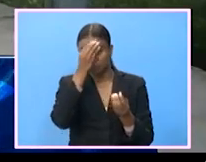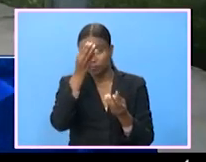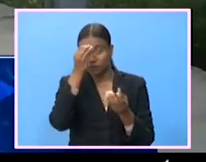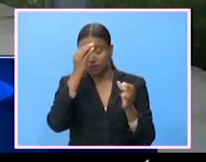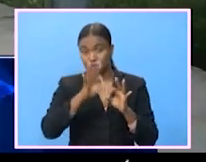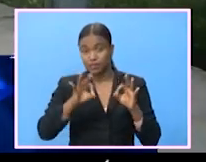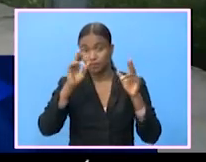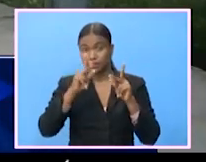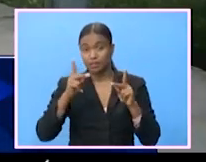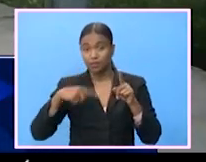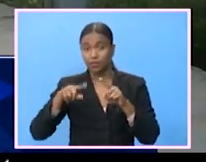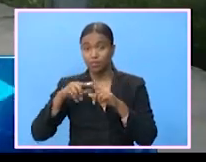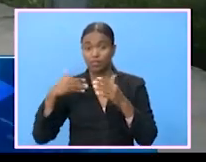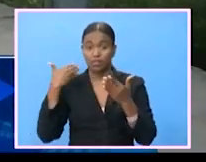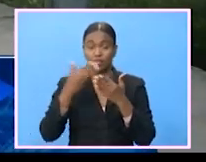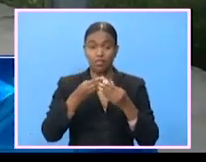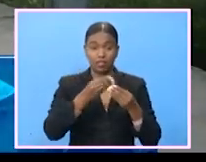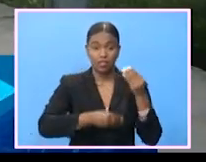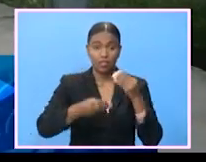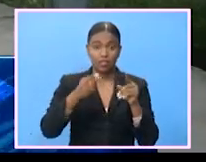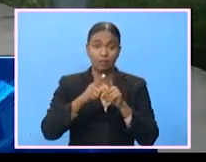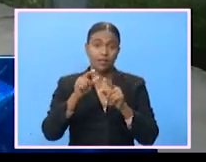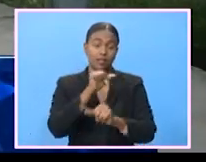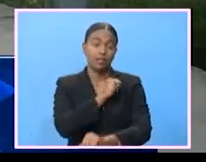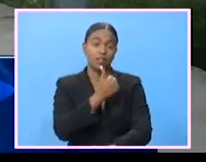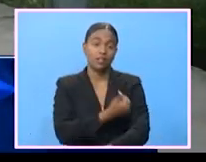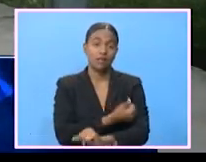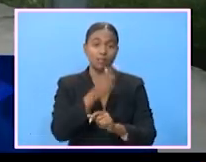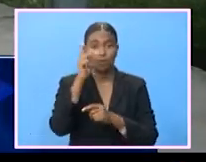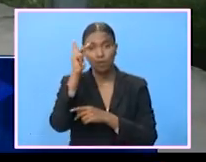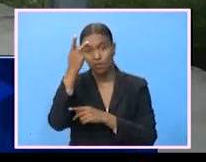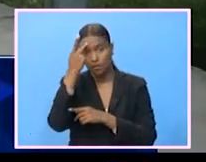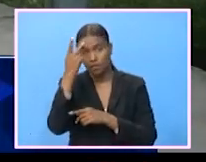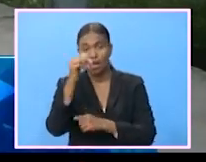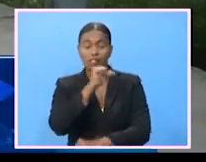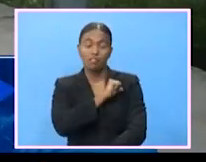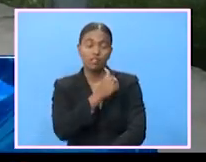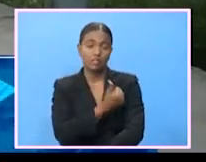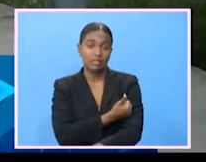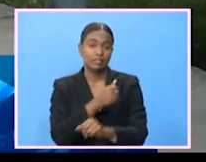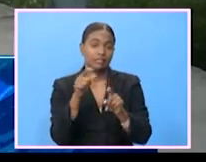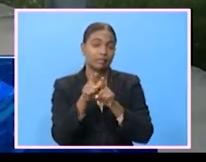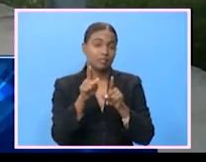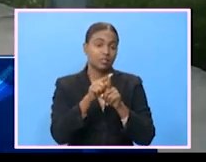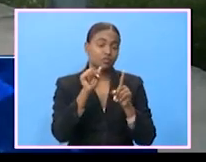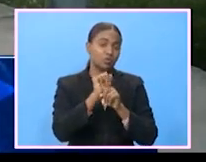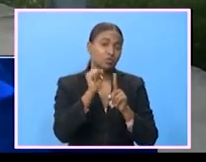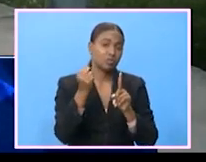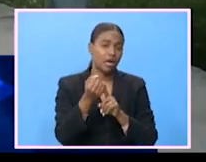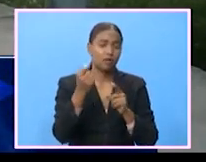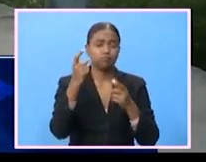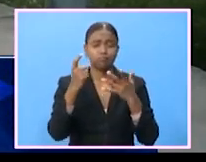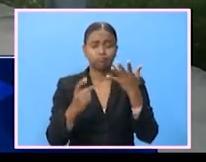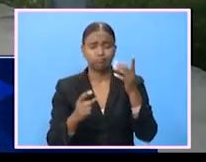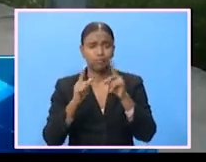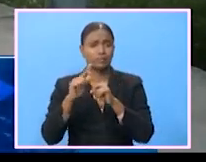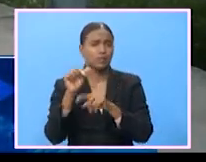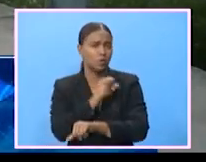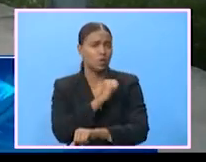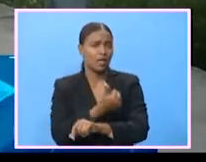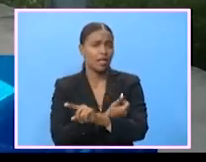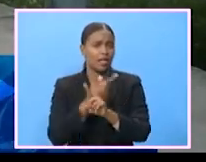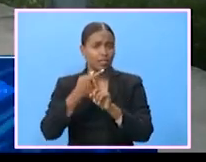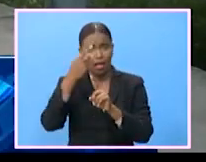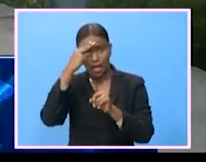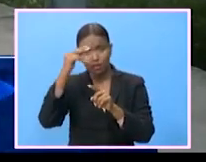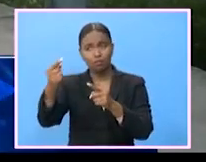personalidades, tanto ligadas al comercio como también autoridades políticas, autoridades pues también sociales, tendremos autoridades también de Haití, para